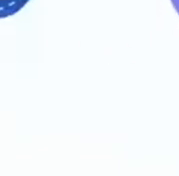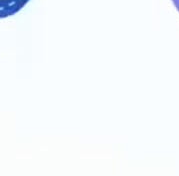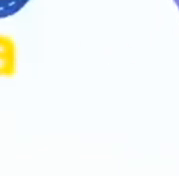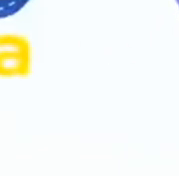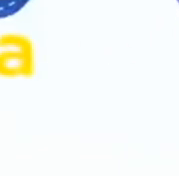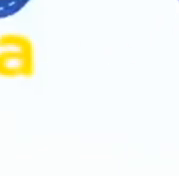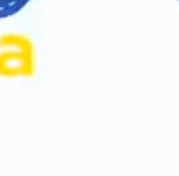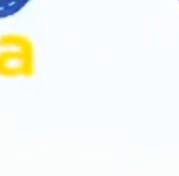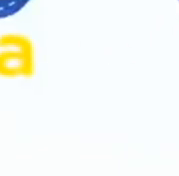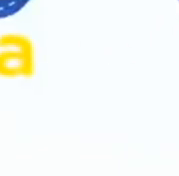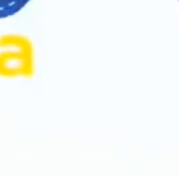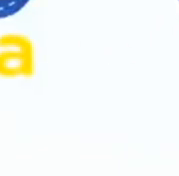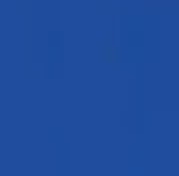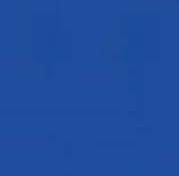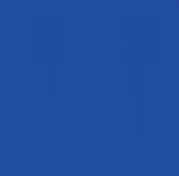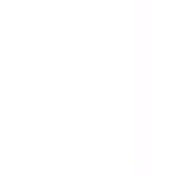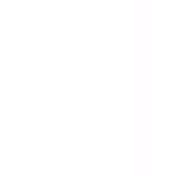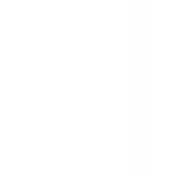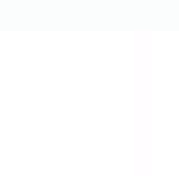Aprendo en Casa.